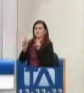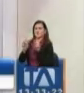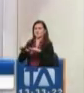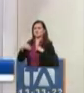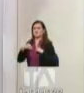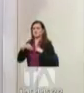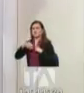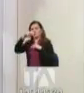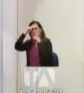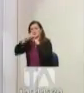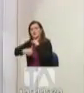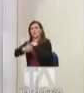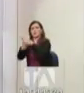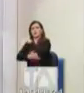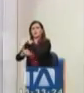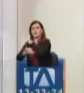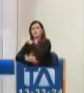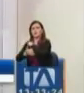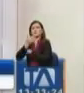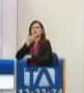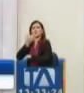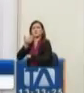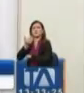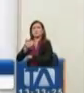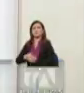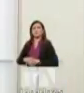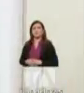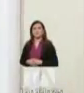y publicarla, si me puede mirar, por favor.